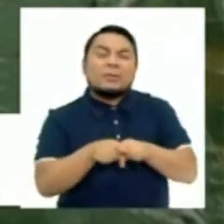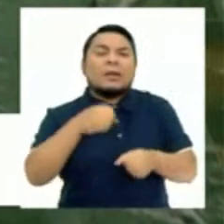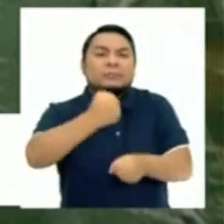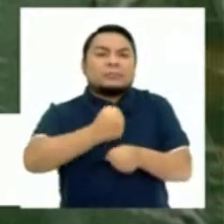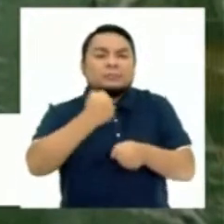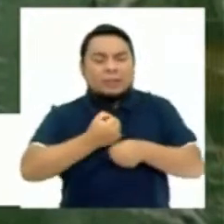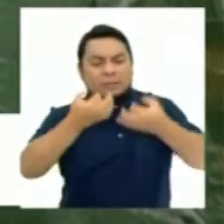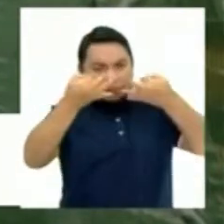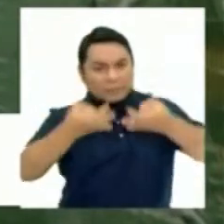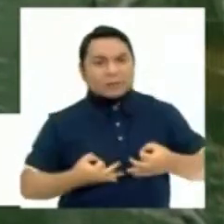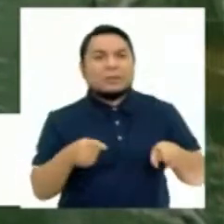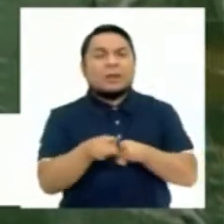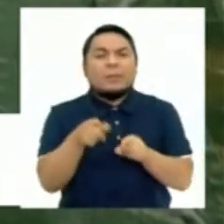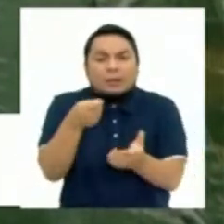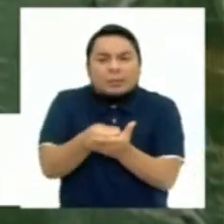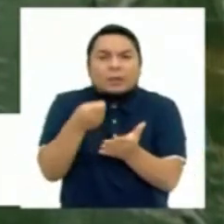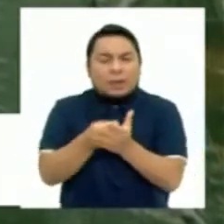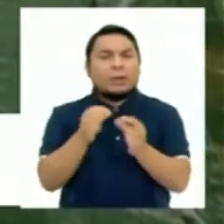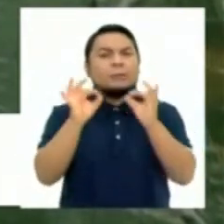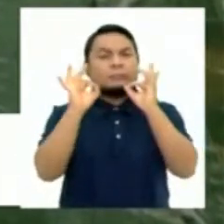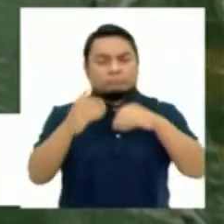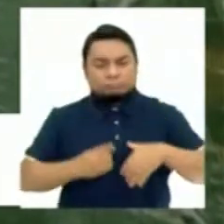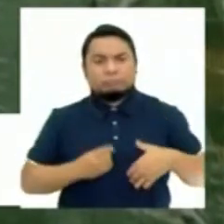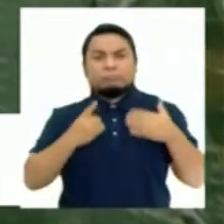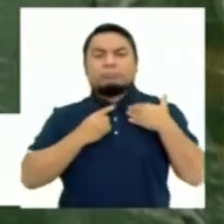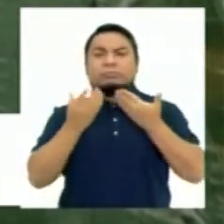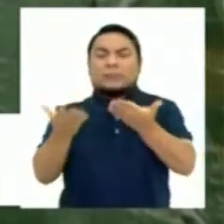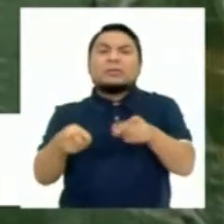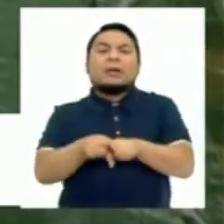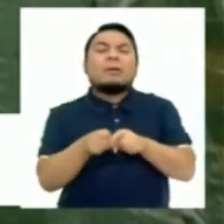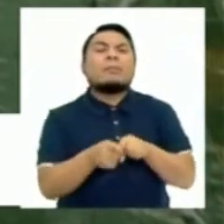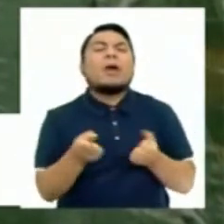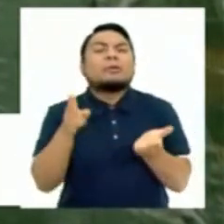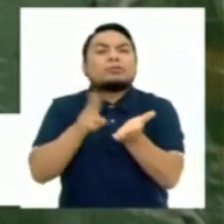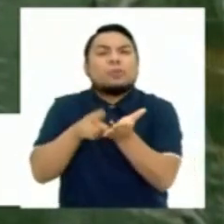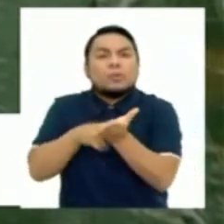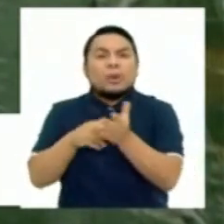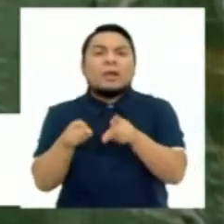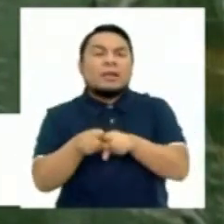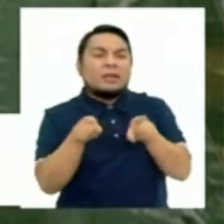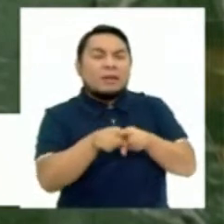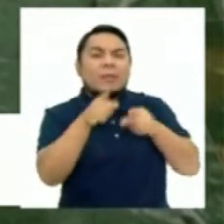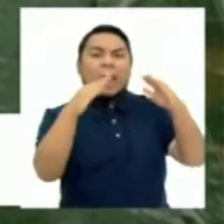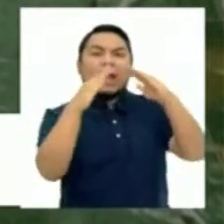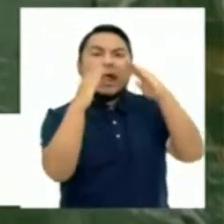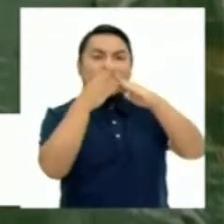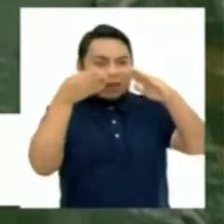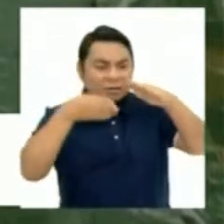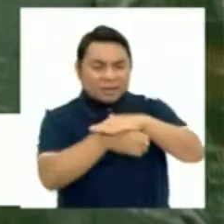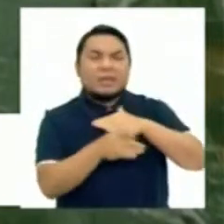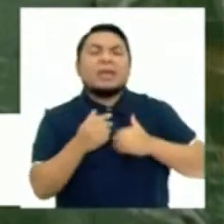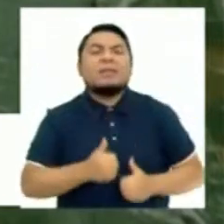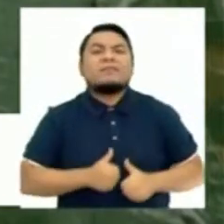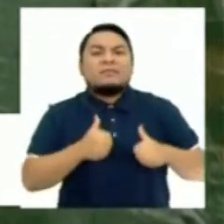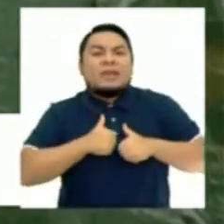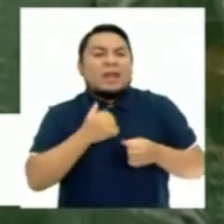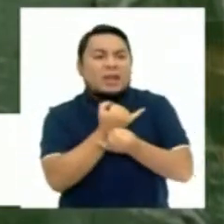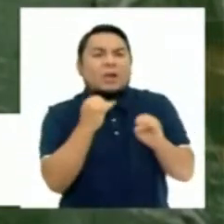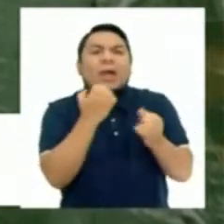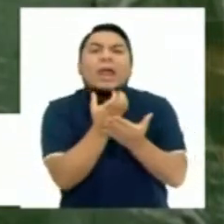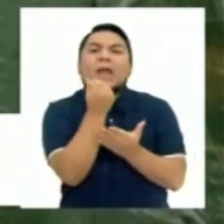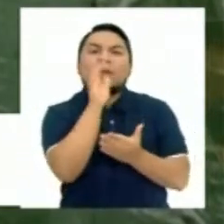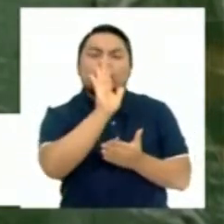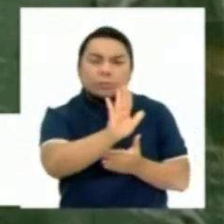empleo decente, al salario digno, a la seguridad social, a la vivienda y al acceso a una vida individual, económica